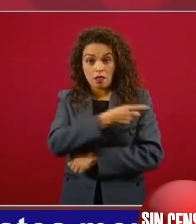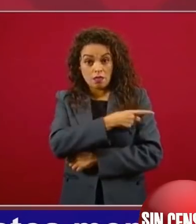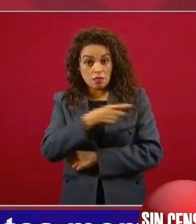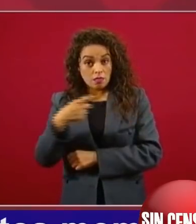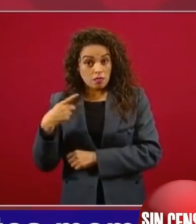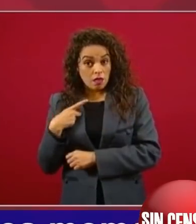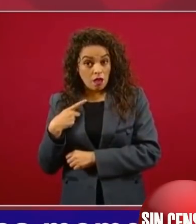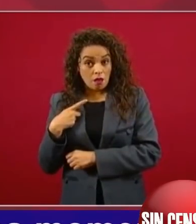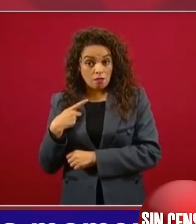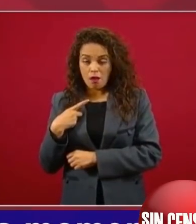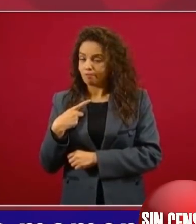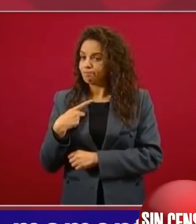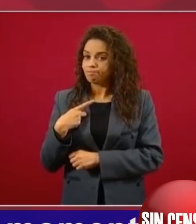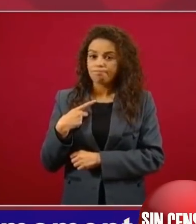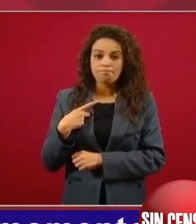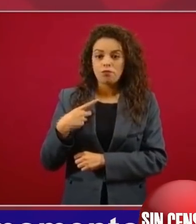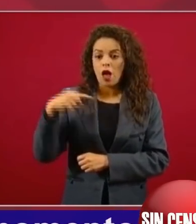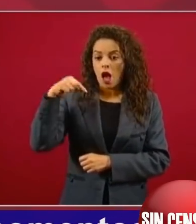se ha dicho.